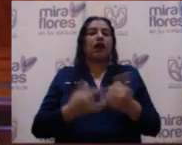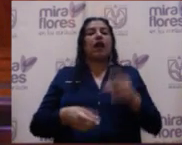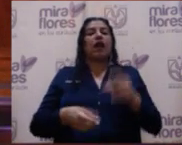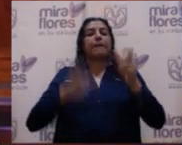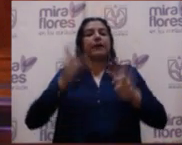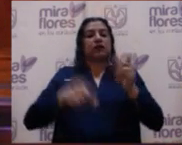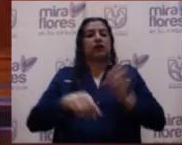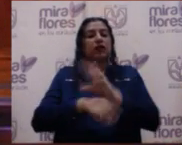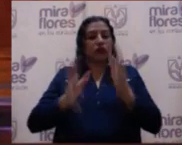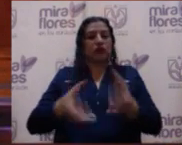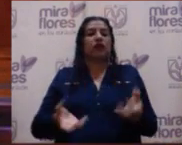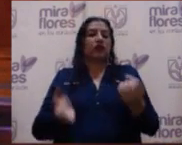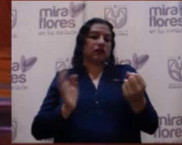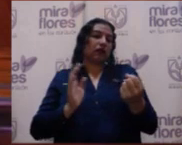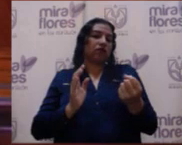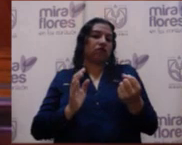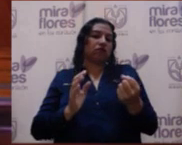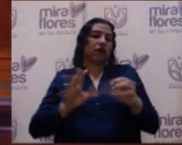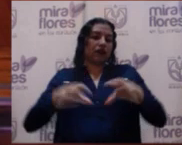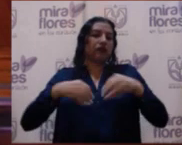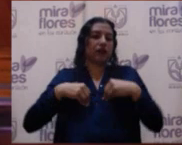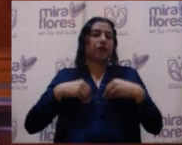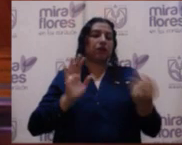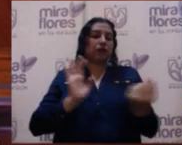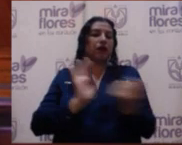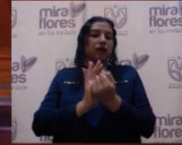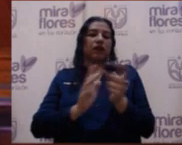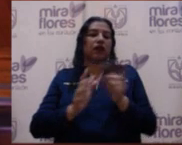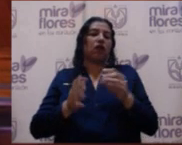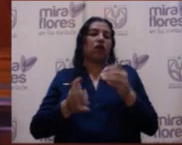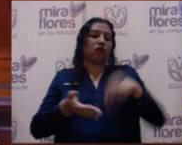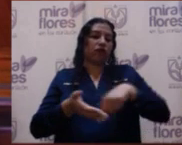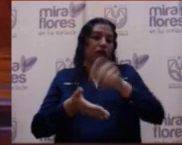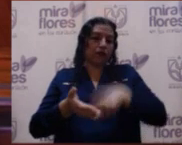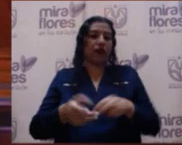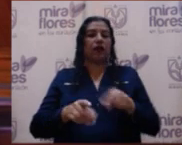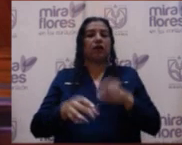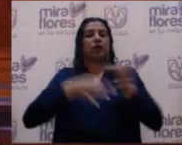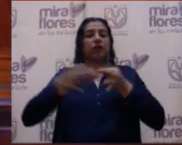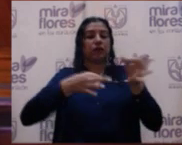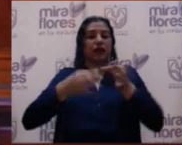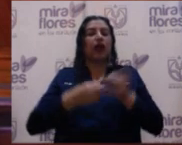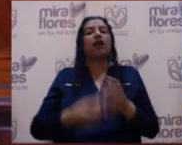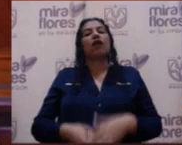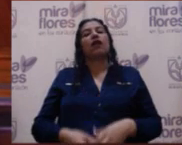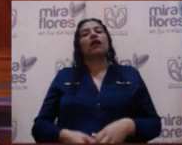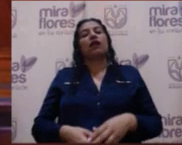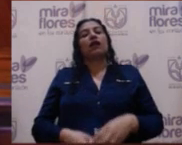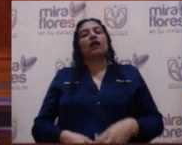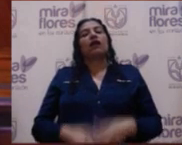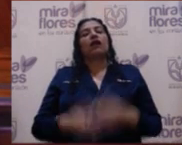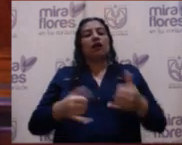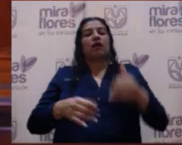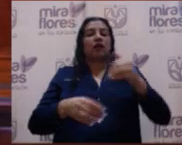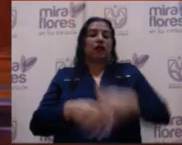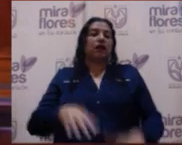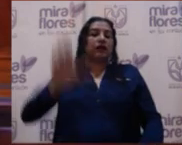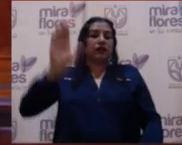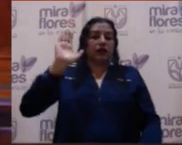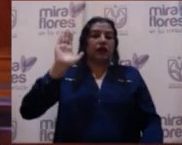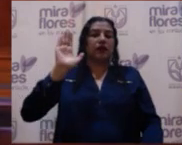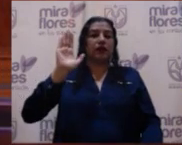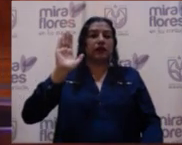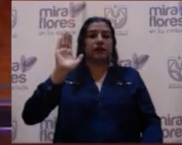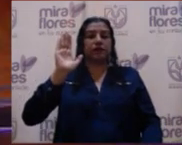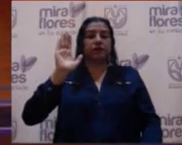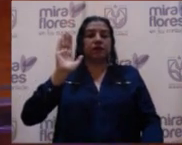Consejo que estén a favor de aprobar o de exonerar esta situación, como se ha mencionado, sírvanse levantar la mano en señal de